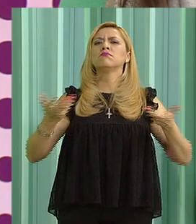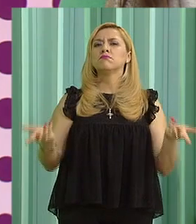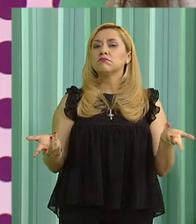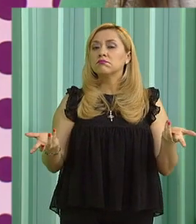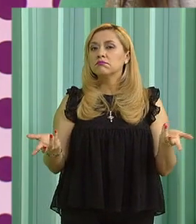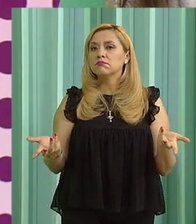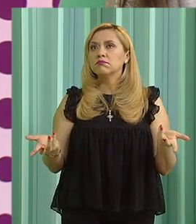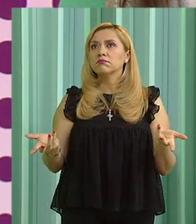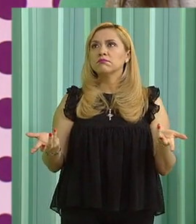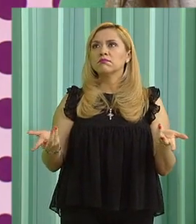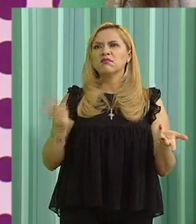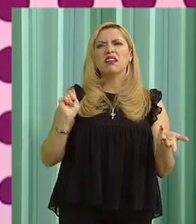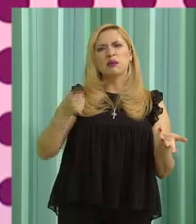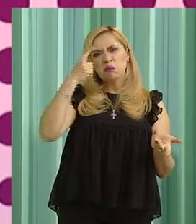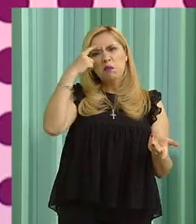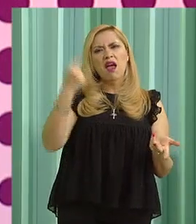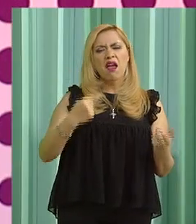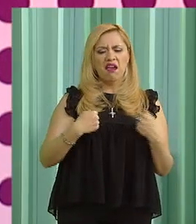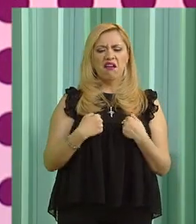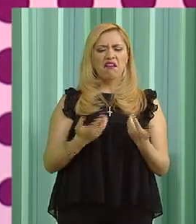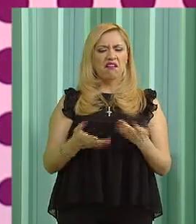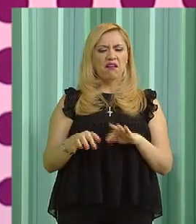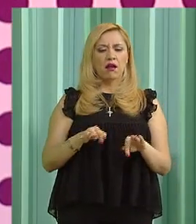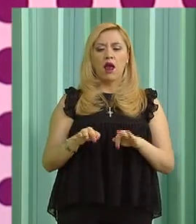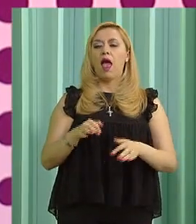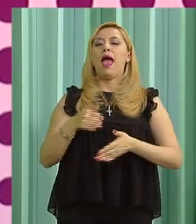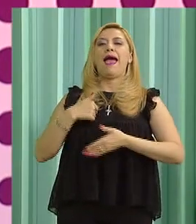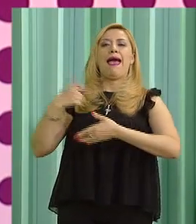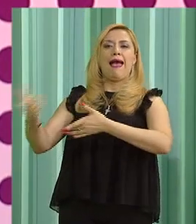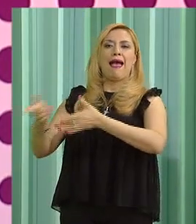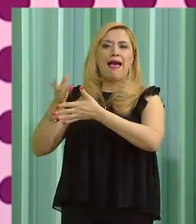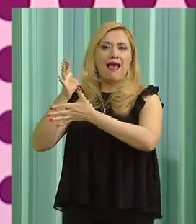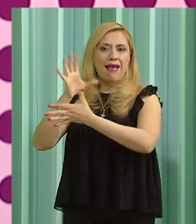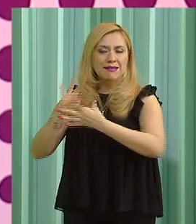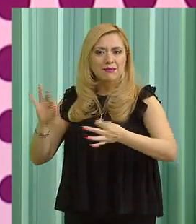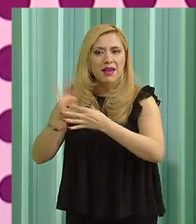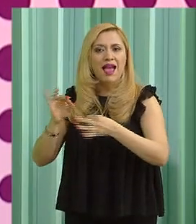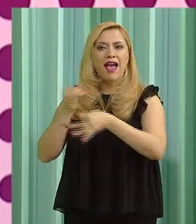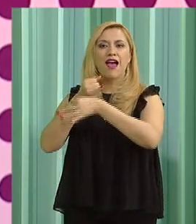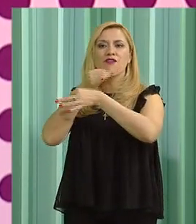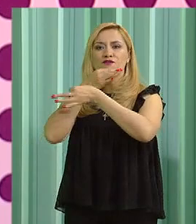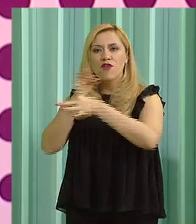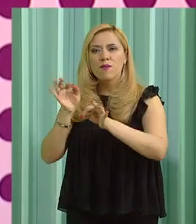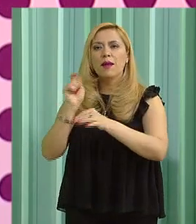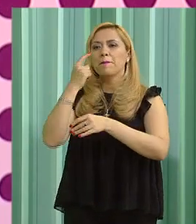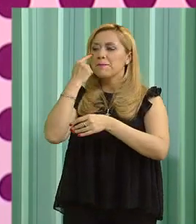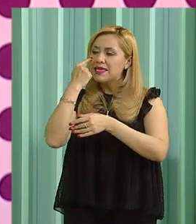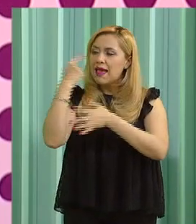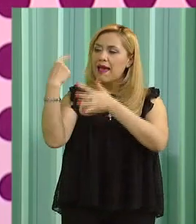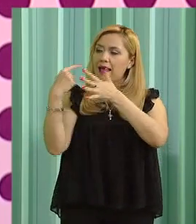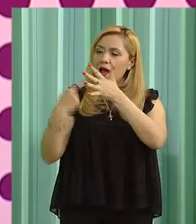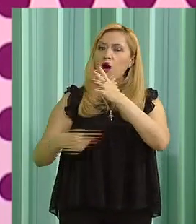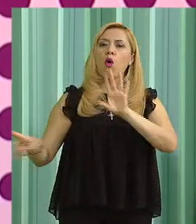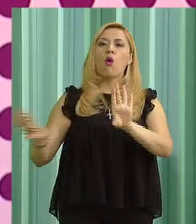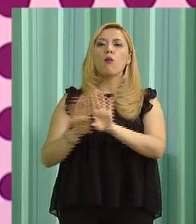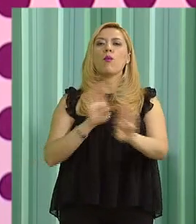es informarles de la posibilidad de acceder al procedimiento de solicitud de la condición de refugiado en